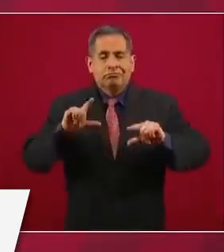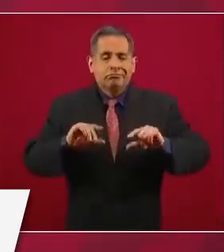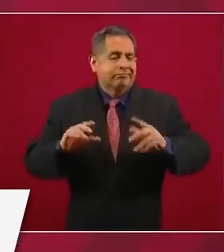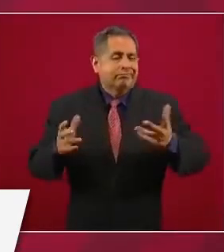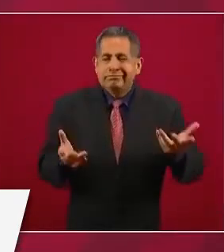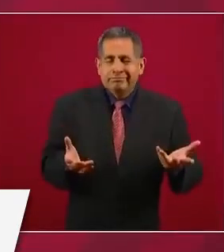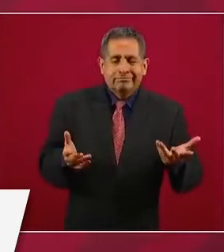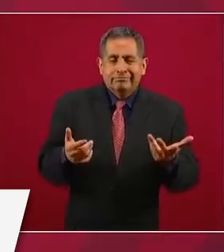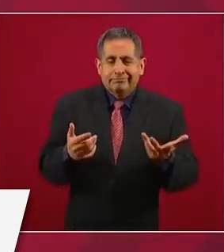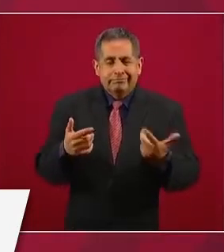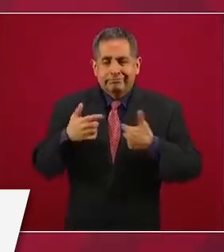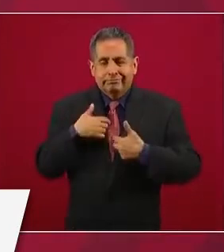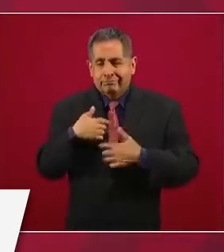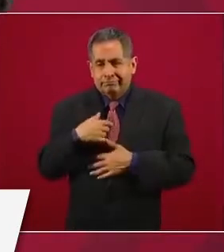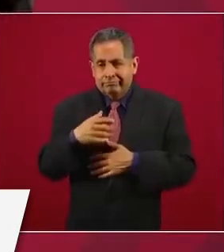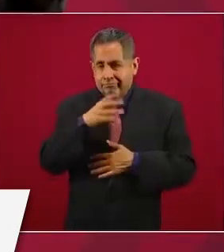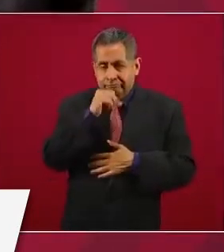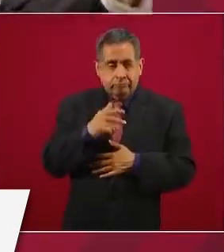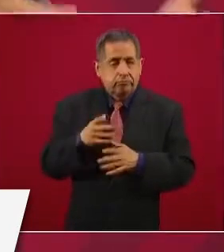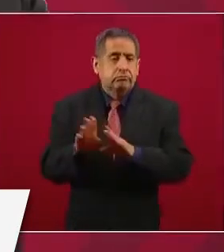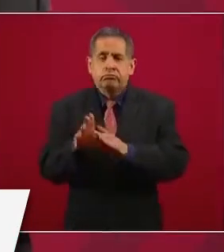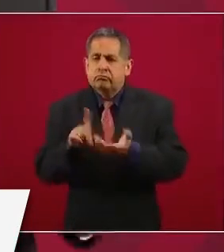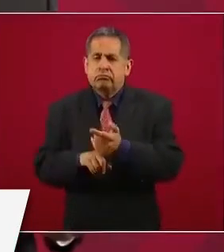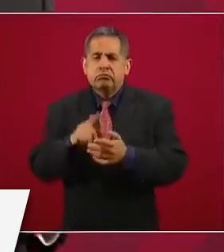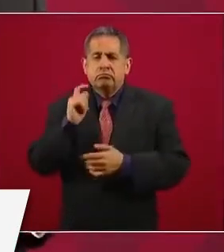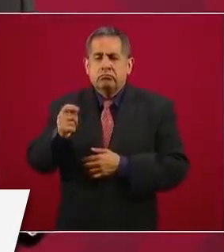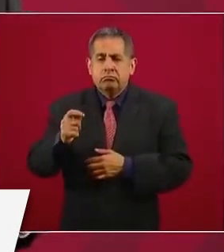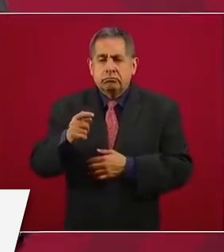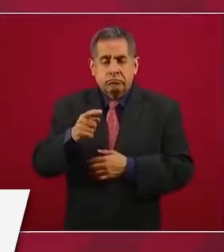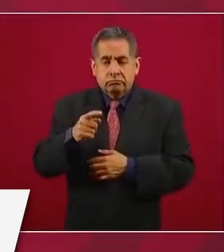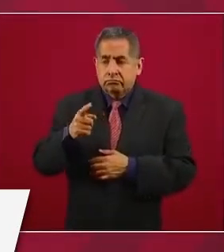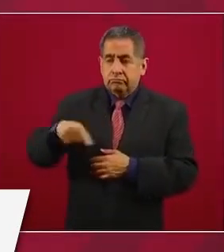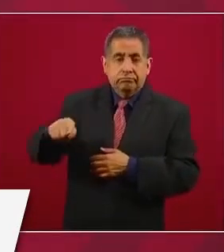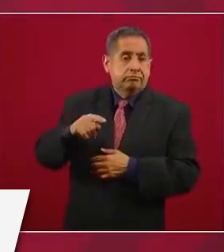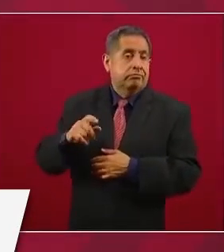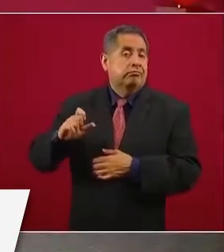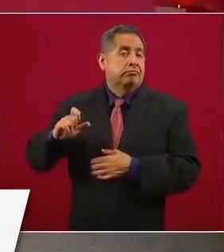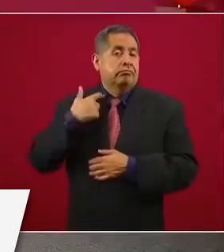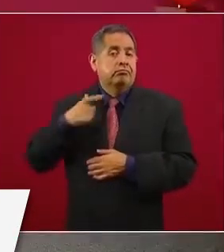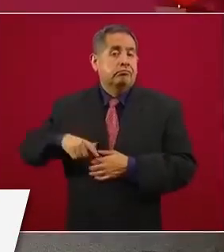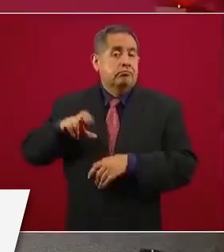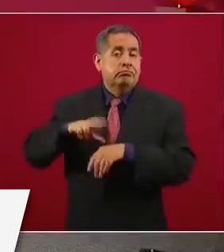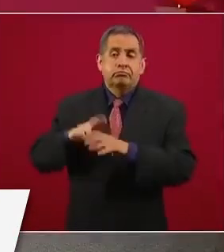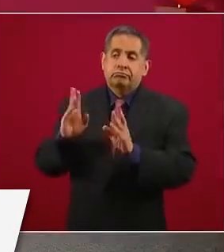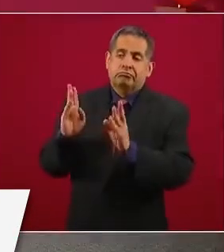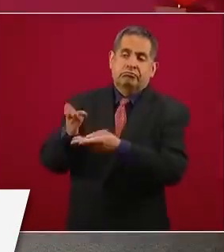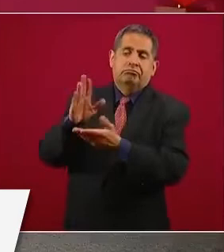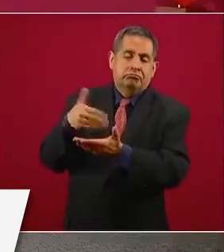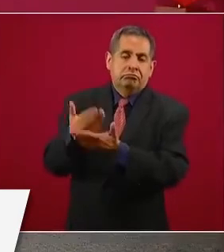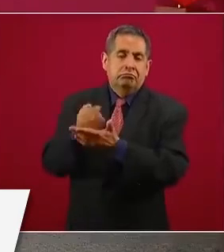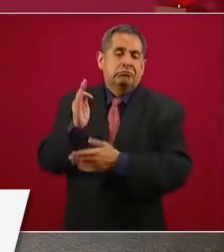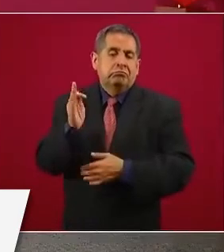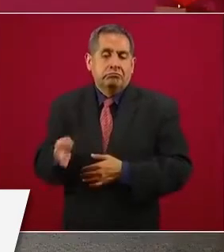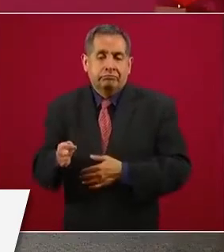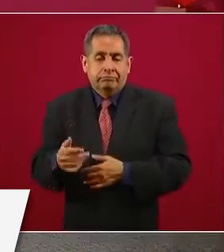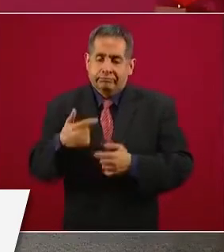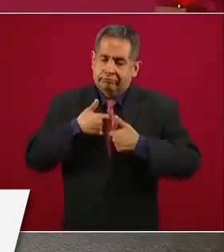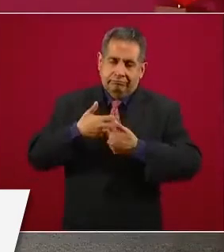puedo. Ah, ¿cómo le hicieron para convencer a los gobernadores aquellos de